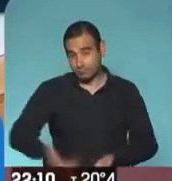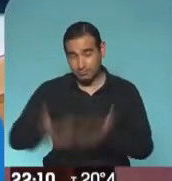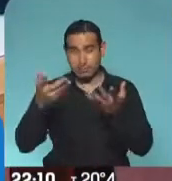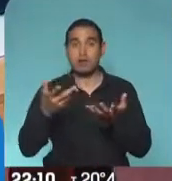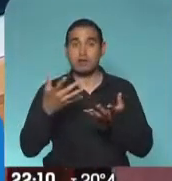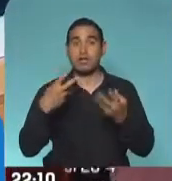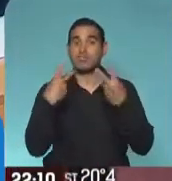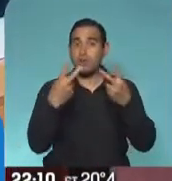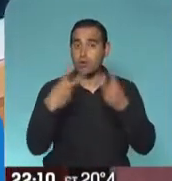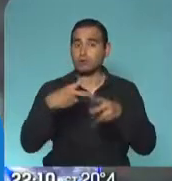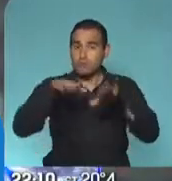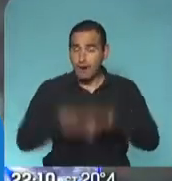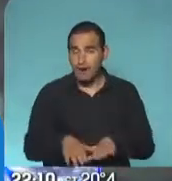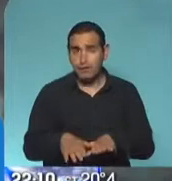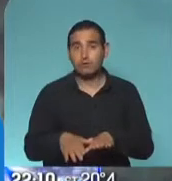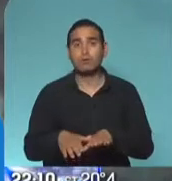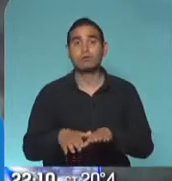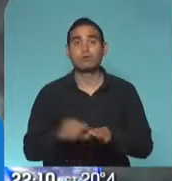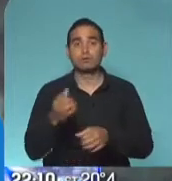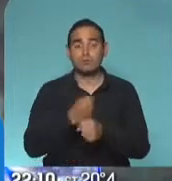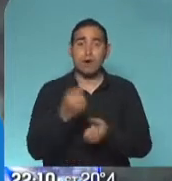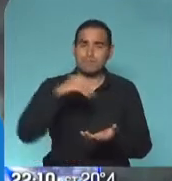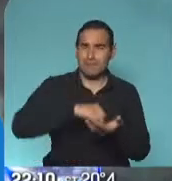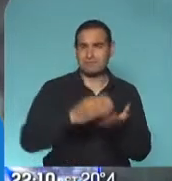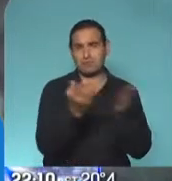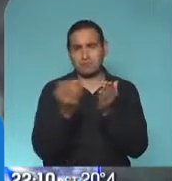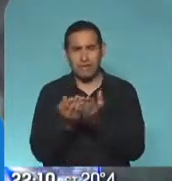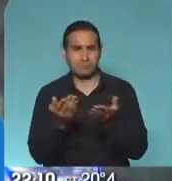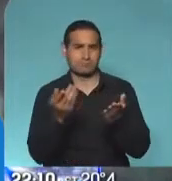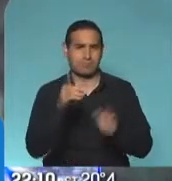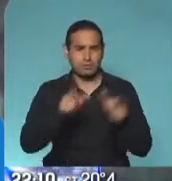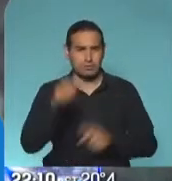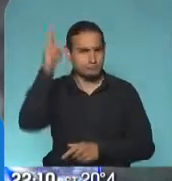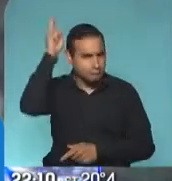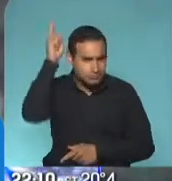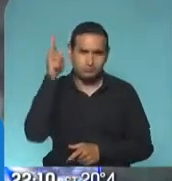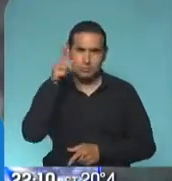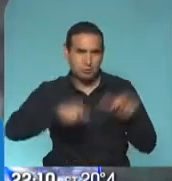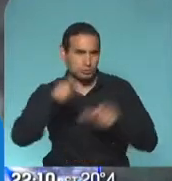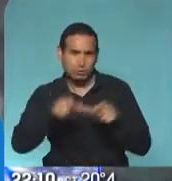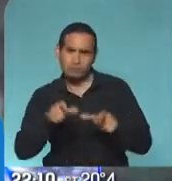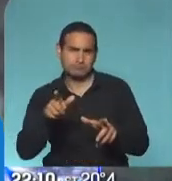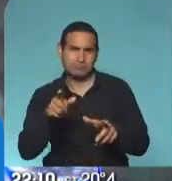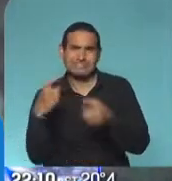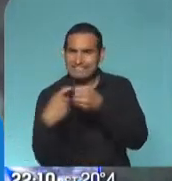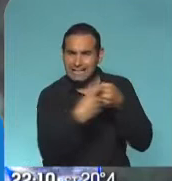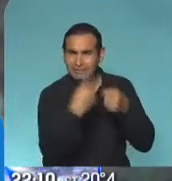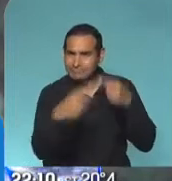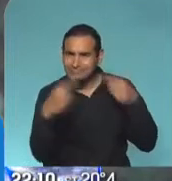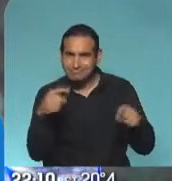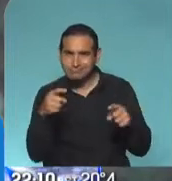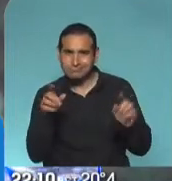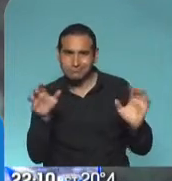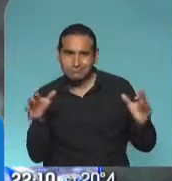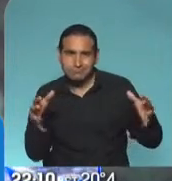transporte, se van sumando estudiantes, indígenas, parte de la población, otros sindicatos, pero en la dinámica lo